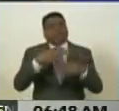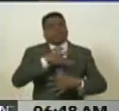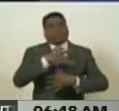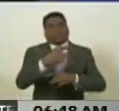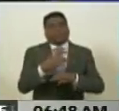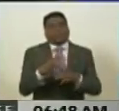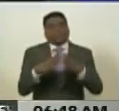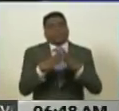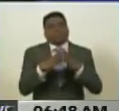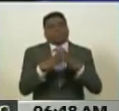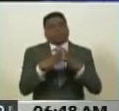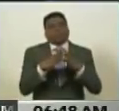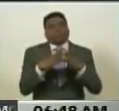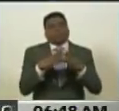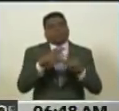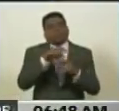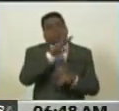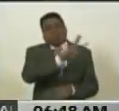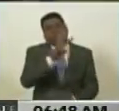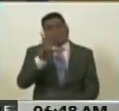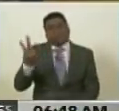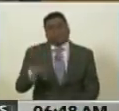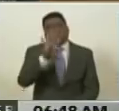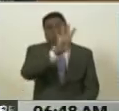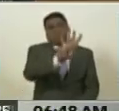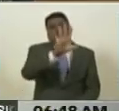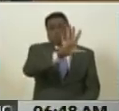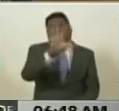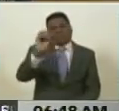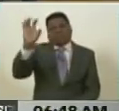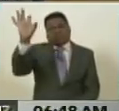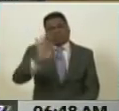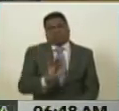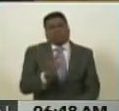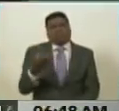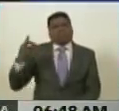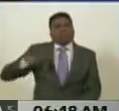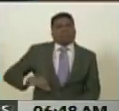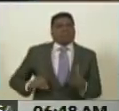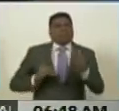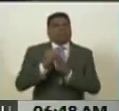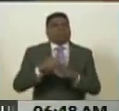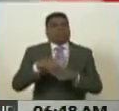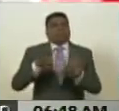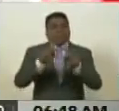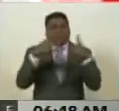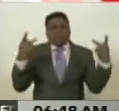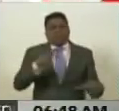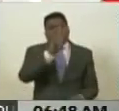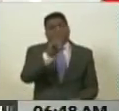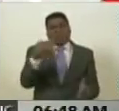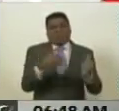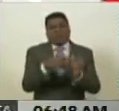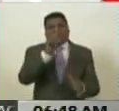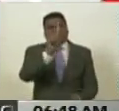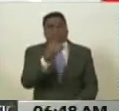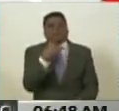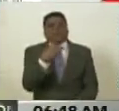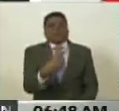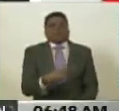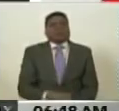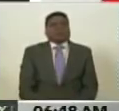a través de las redes sociales luego del anuncio del incremento salarial del 50% y vea como titula el de 2001. La oposición le dio hasta con el todo anuncio del presidente